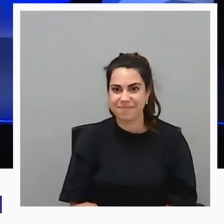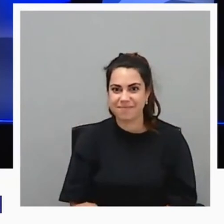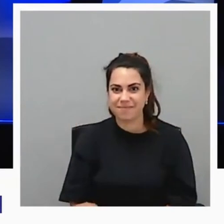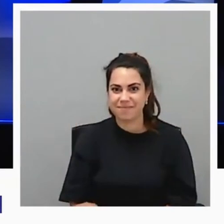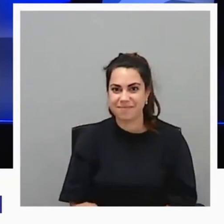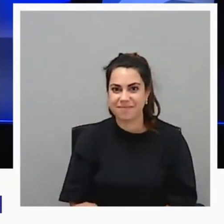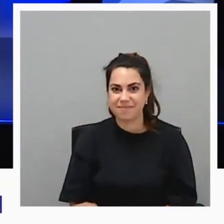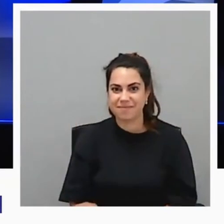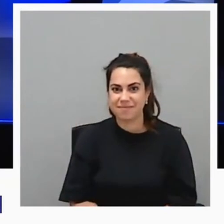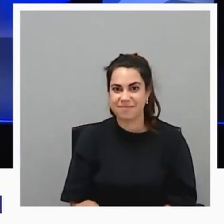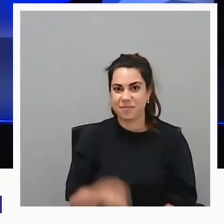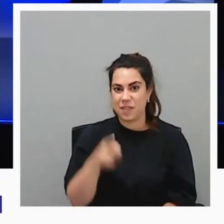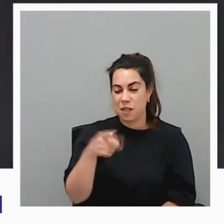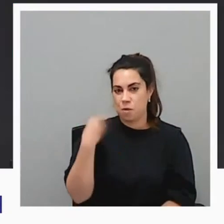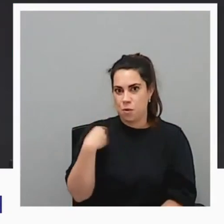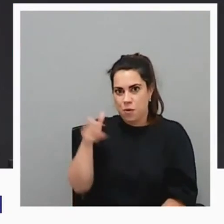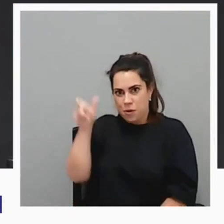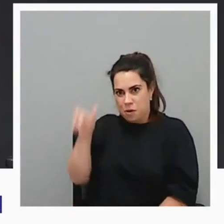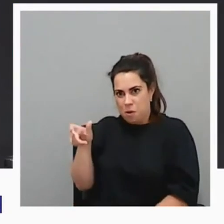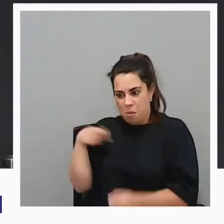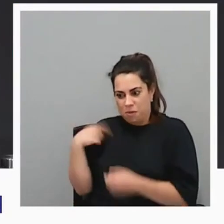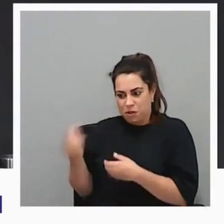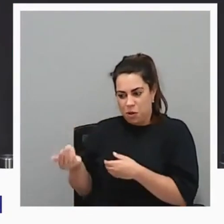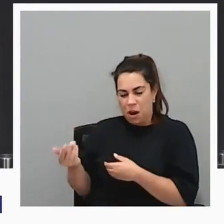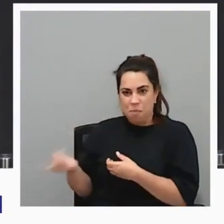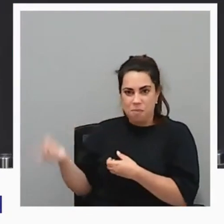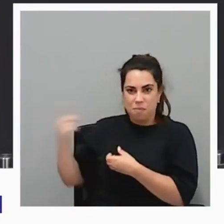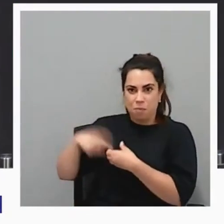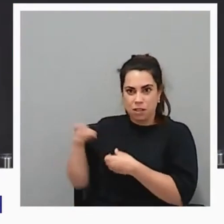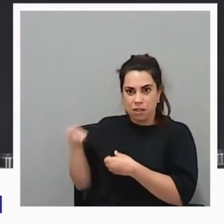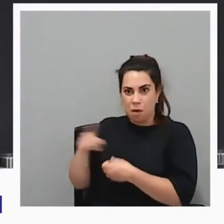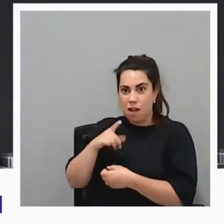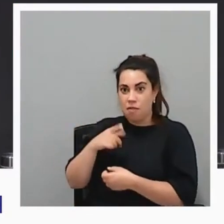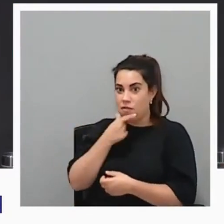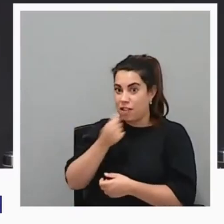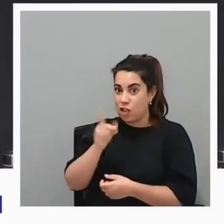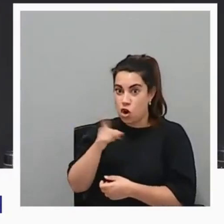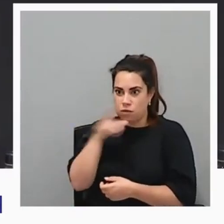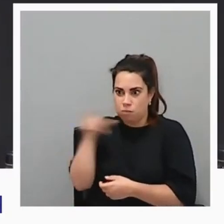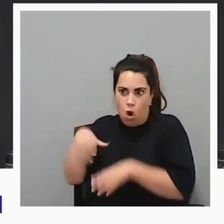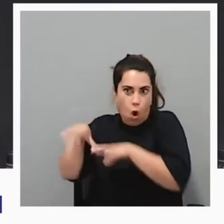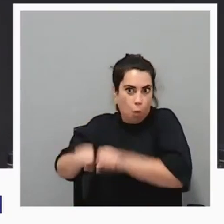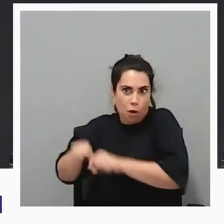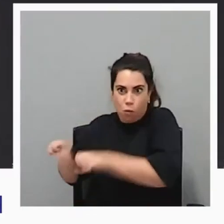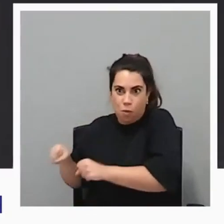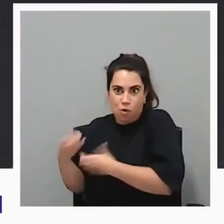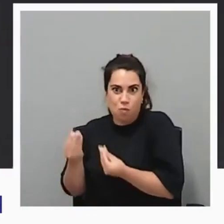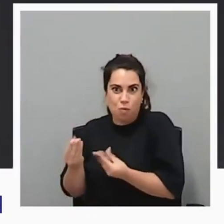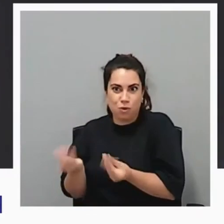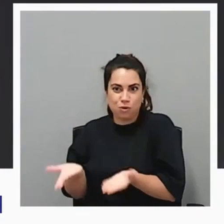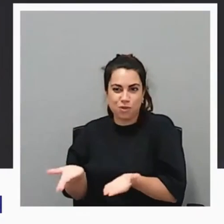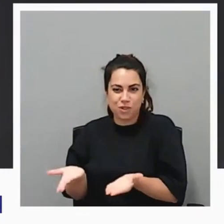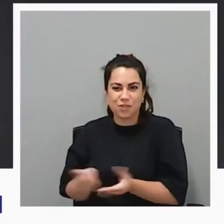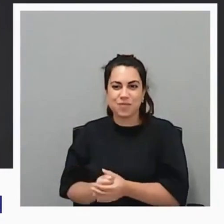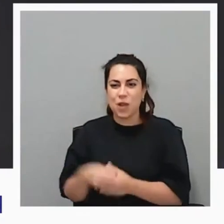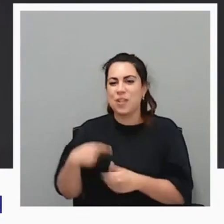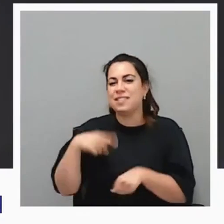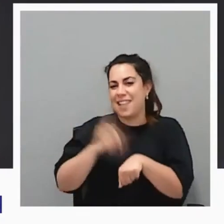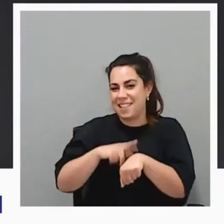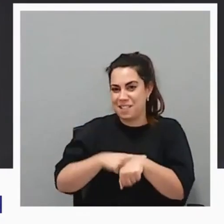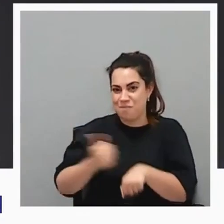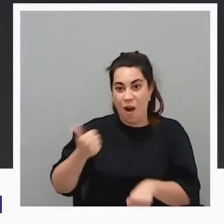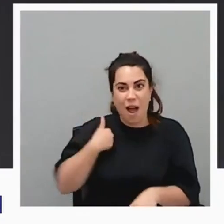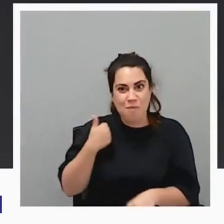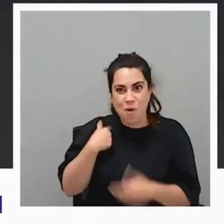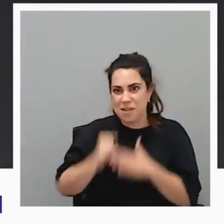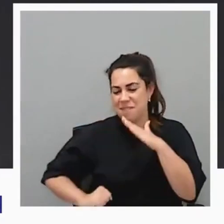su apretadísima agenda internacional no es fácil, con lo cual voy a intentar, no lo conseguiré, aprovechar el tiempo al máximo. Si